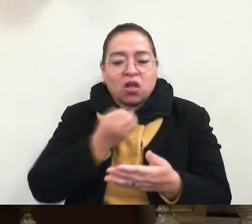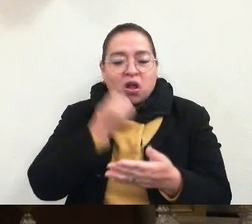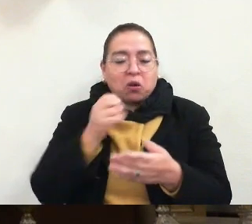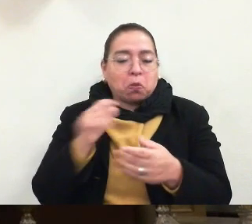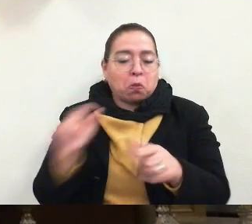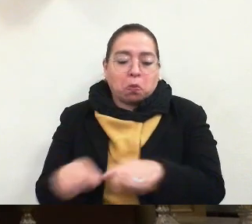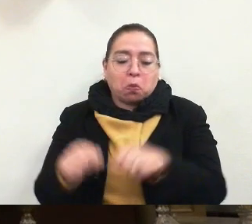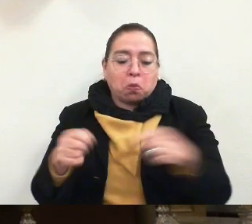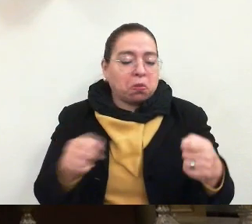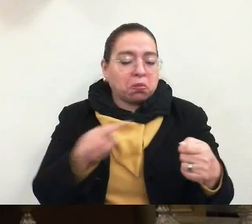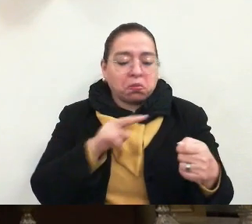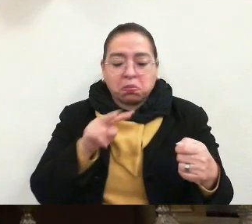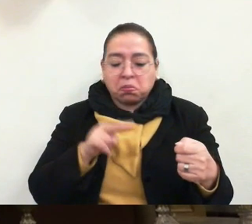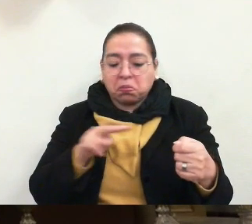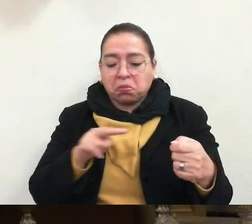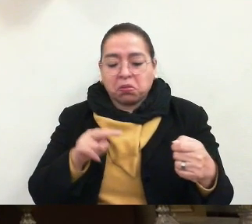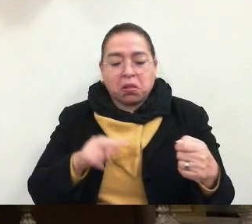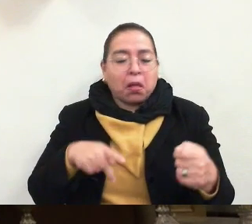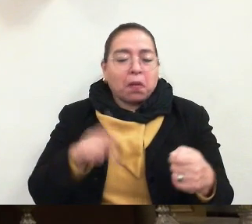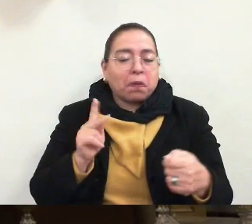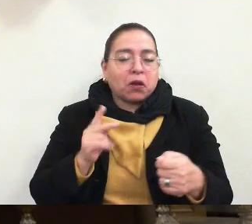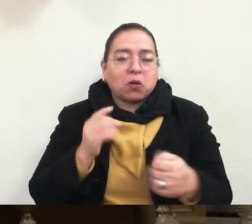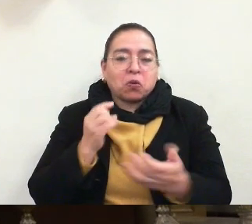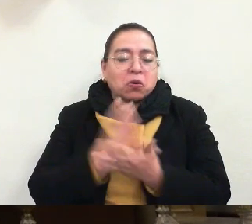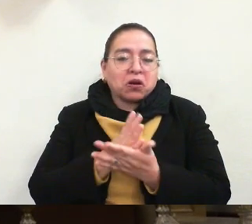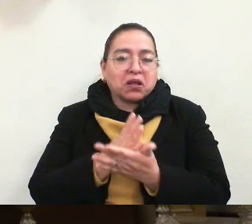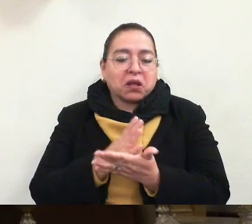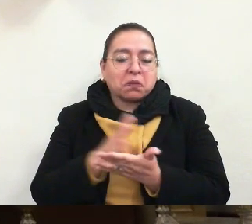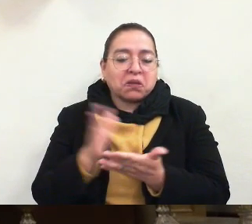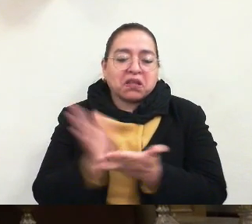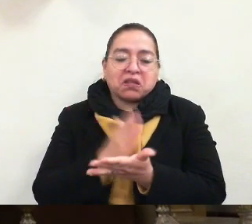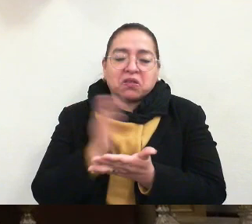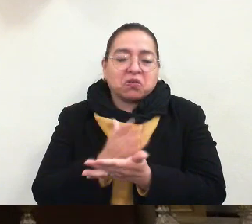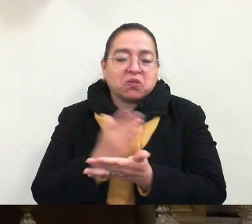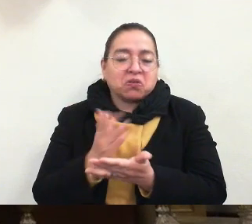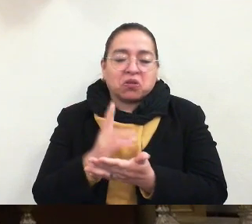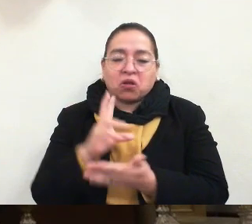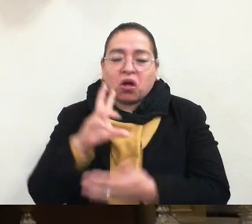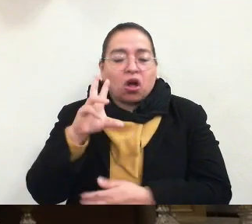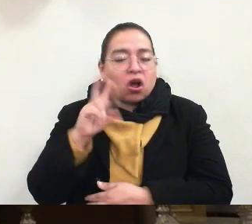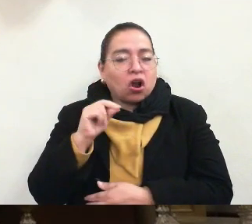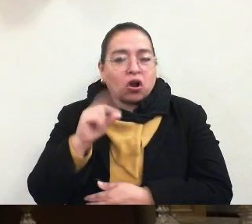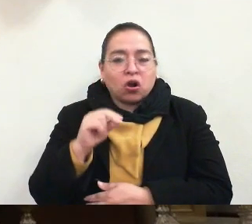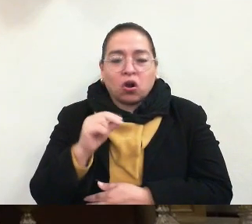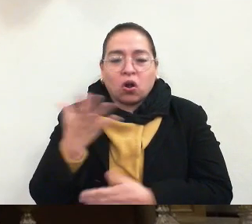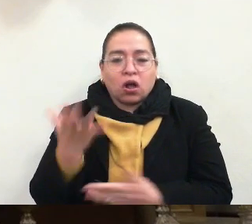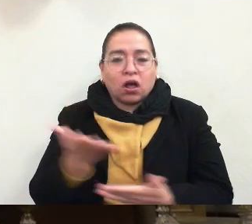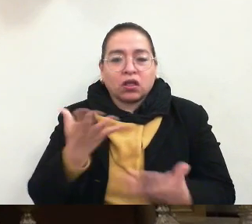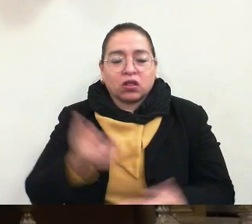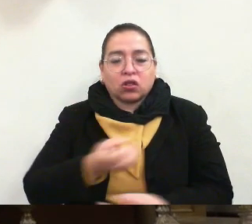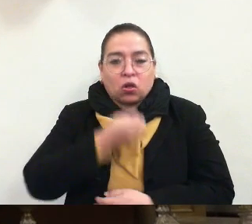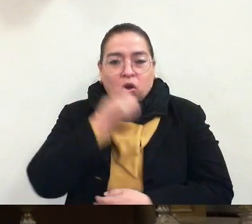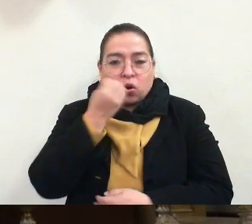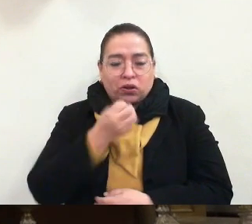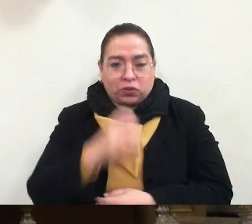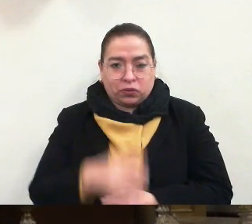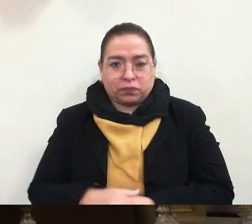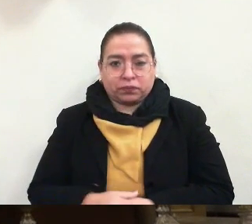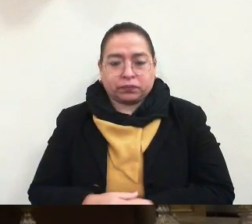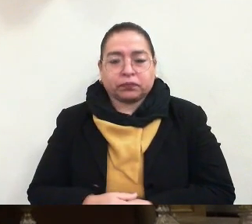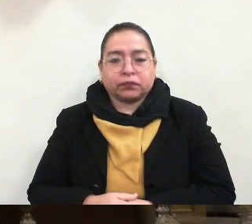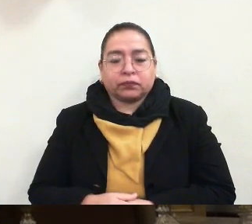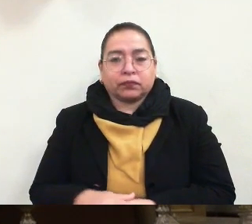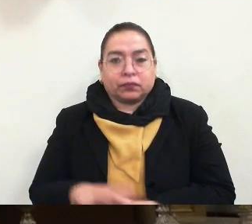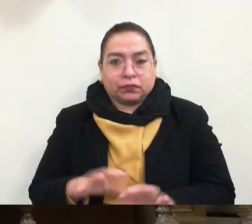la estudia y entiende algo, pero solo el que ora